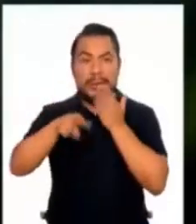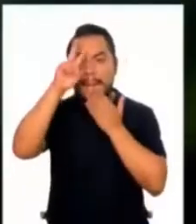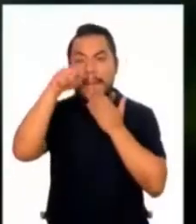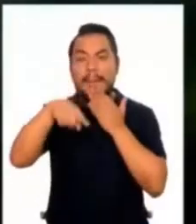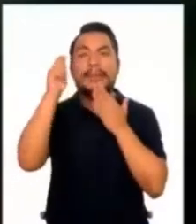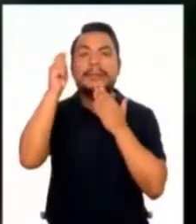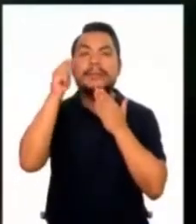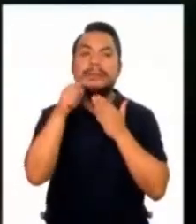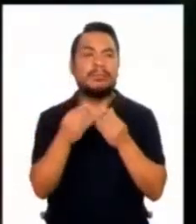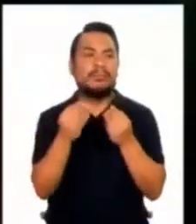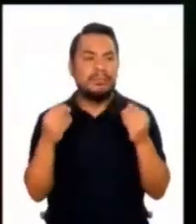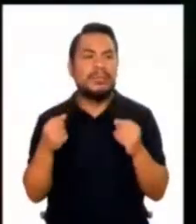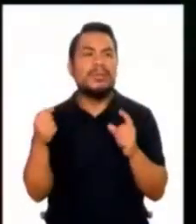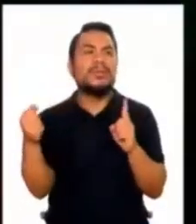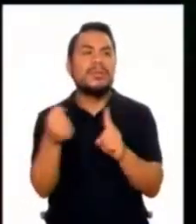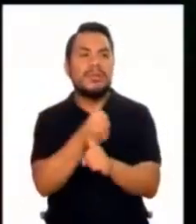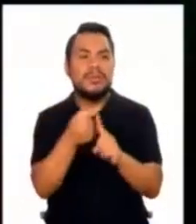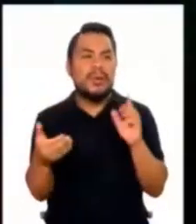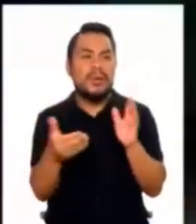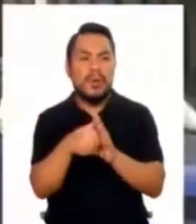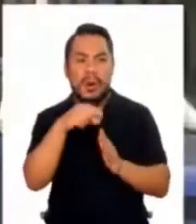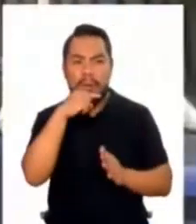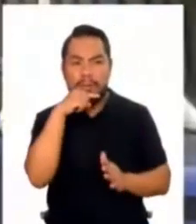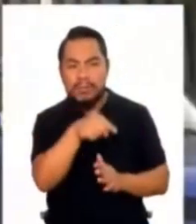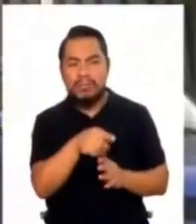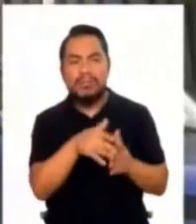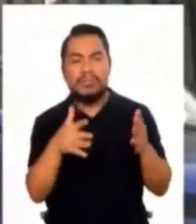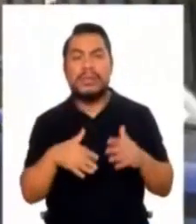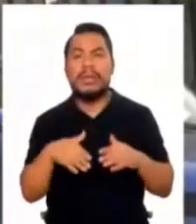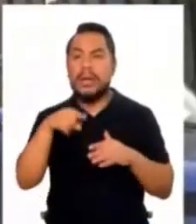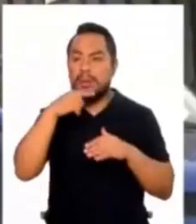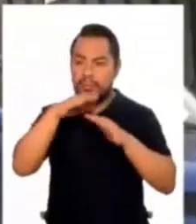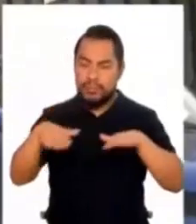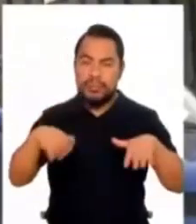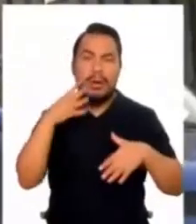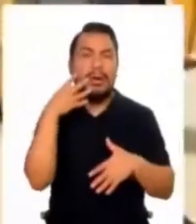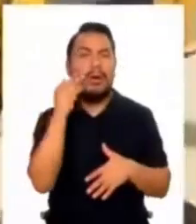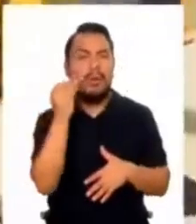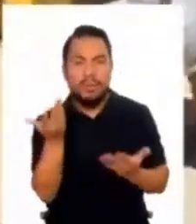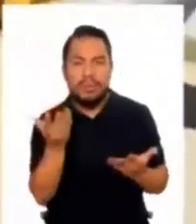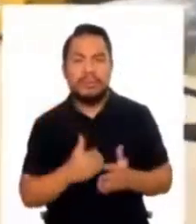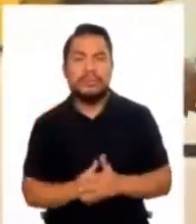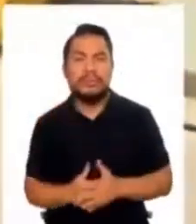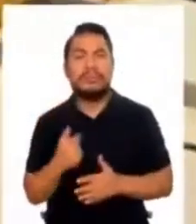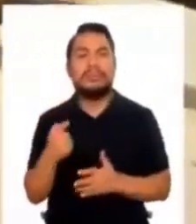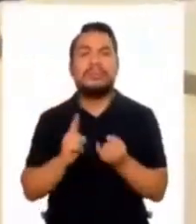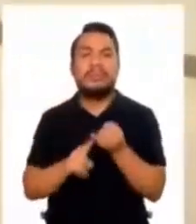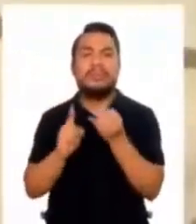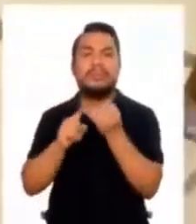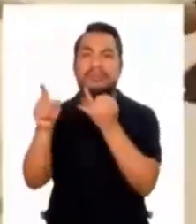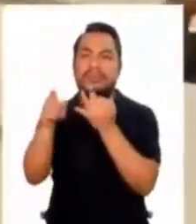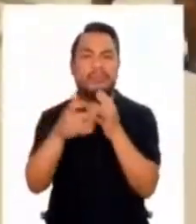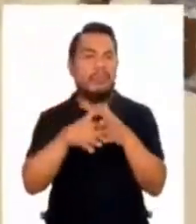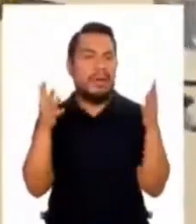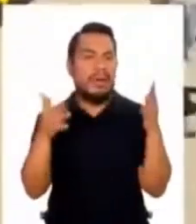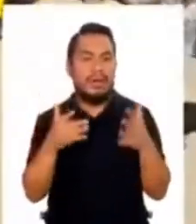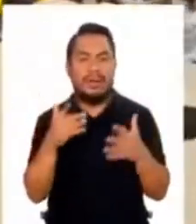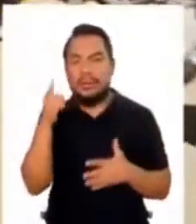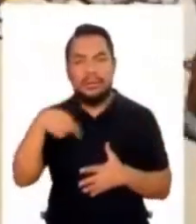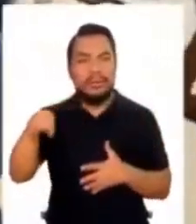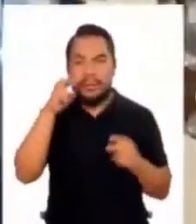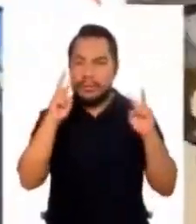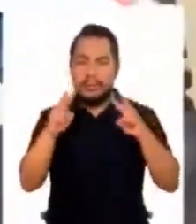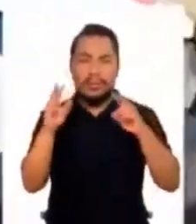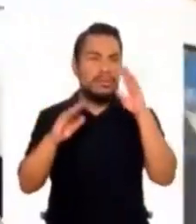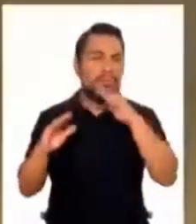Hola amigos de público contadores el día de hoy Les vamos a dar a conocer que 33 mujeres en promedio a nivel